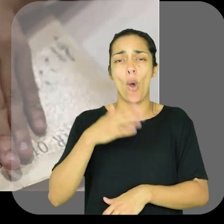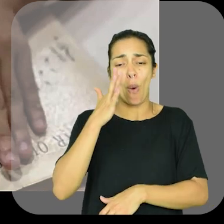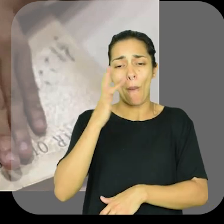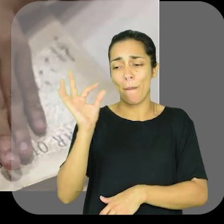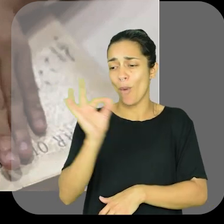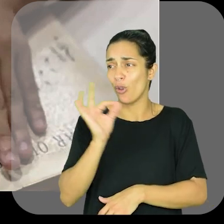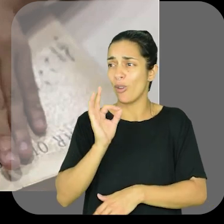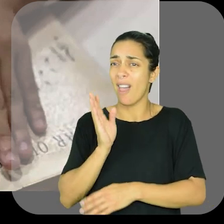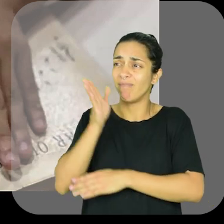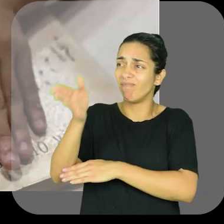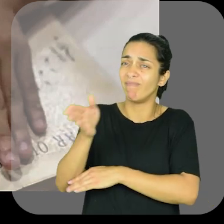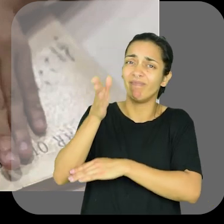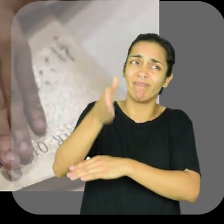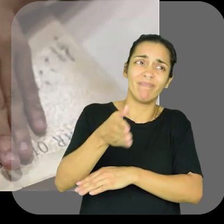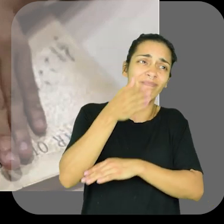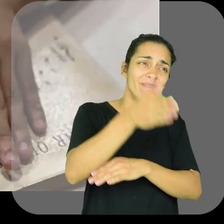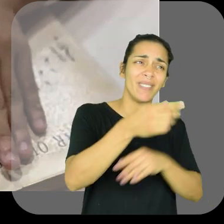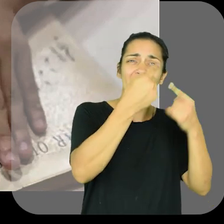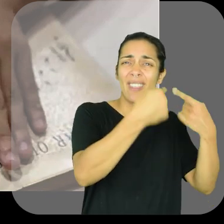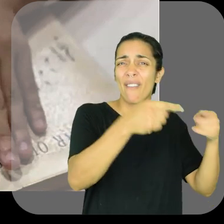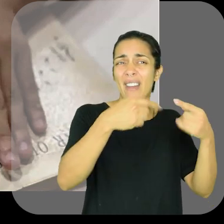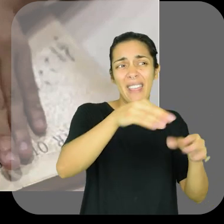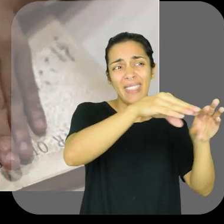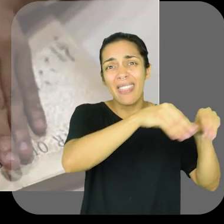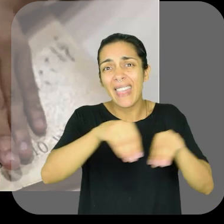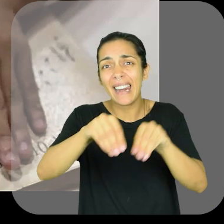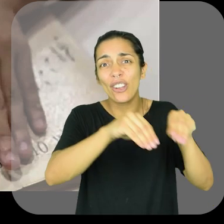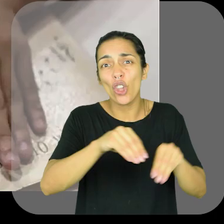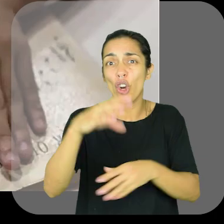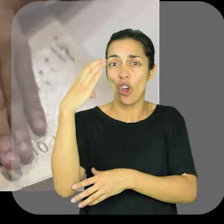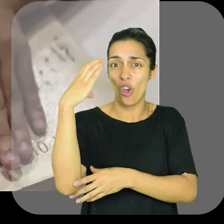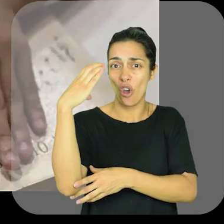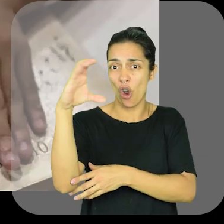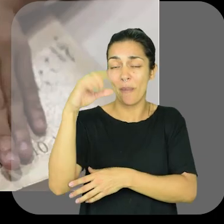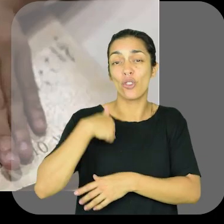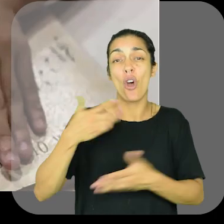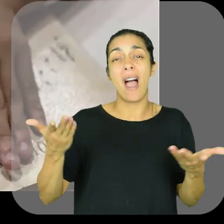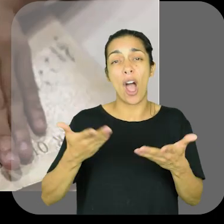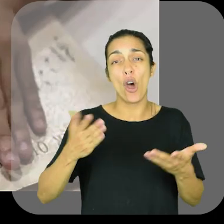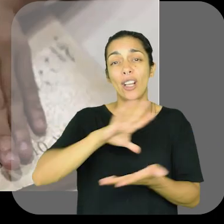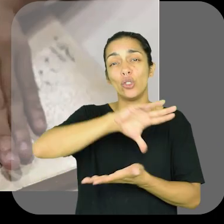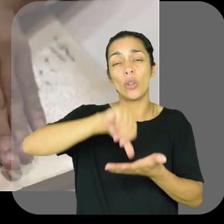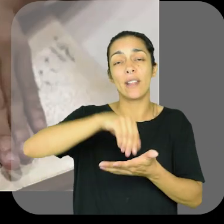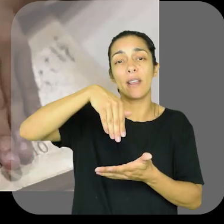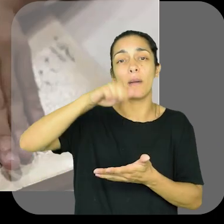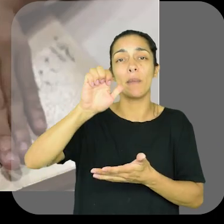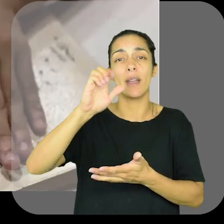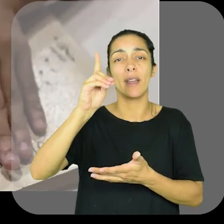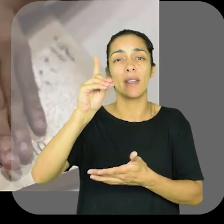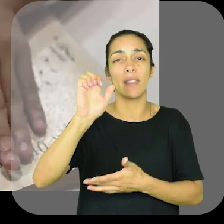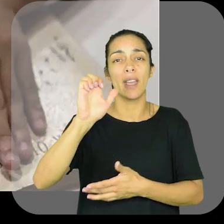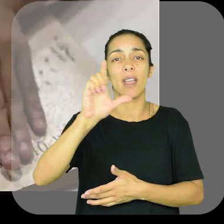fortuna de ir a diferentes territorios de mi país. Bueno, yo estoy en el centro, yo estoy en Medellín, y he tenido la oportunidad